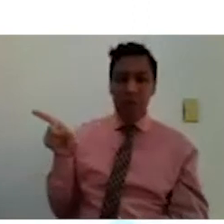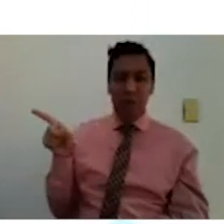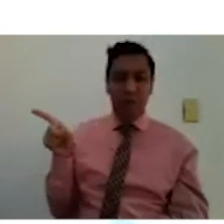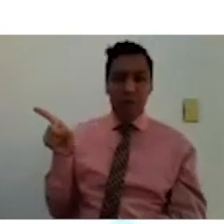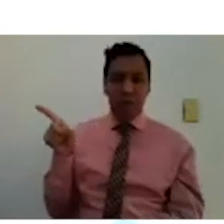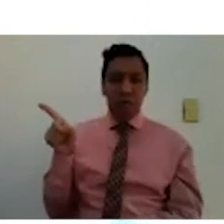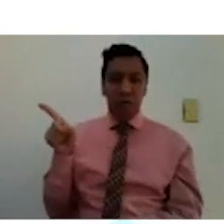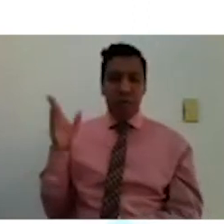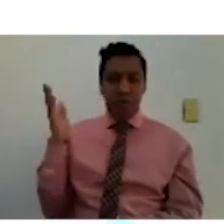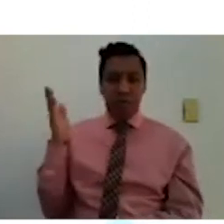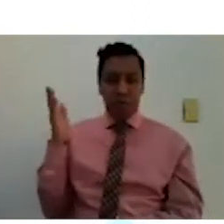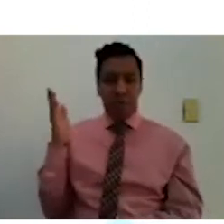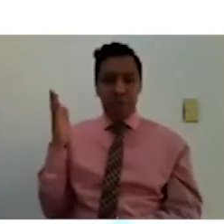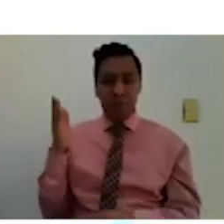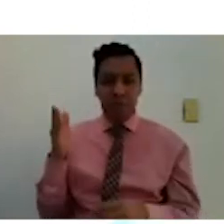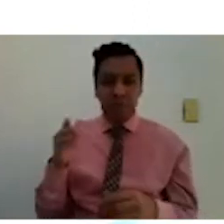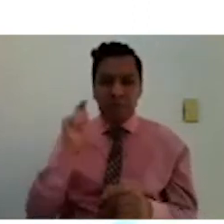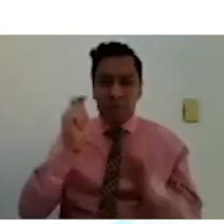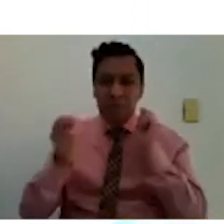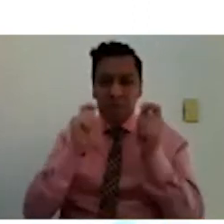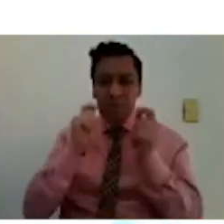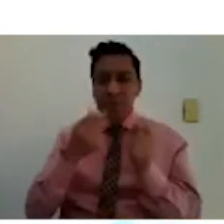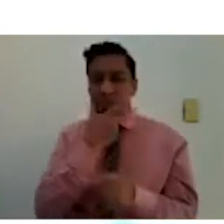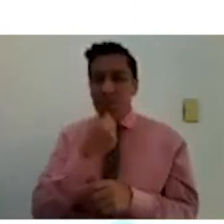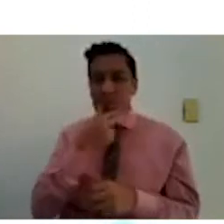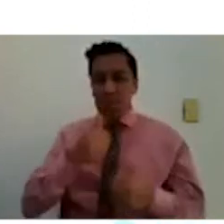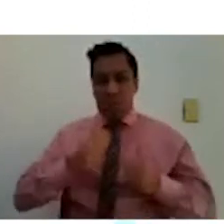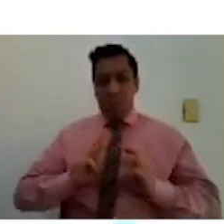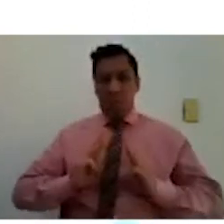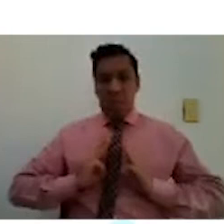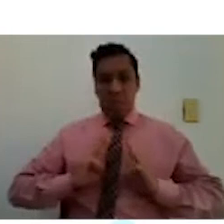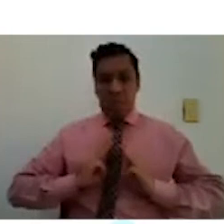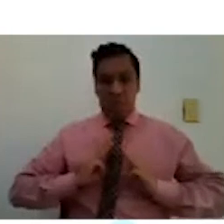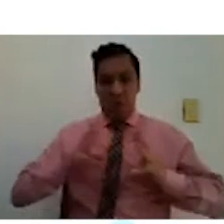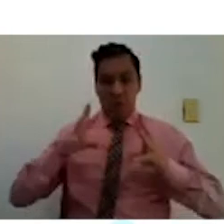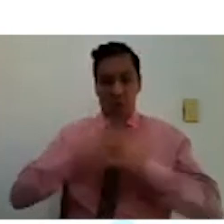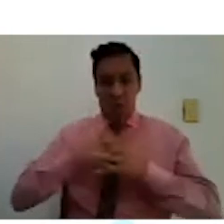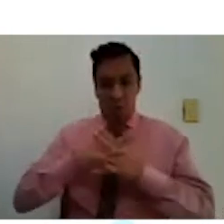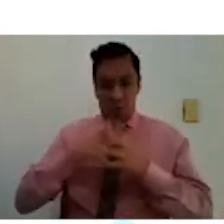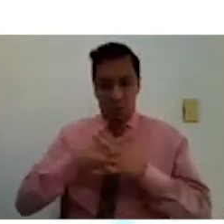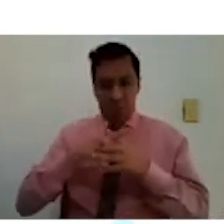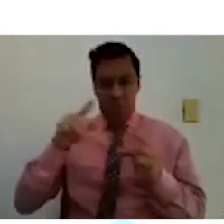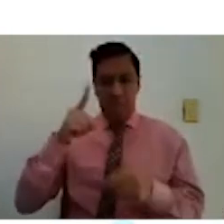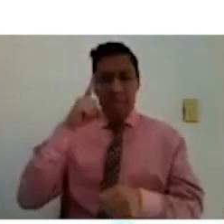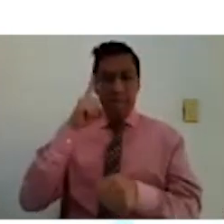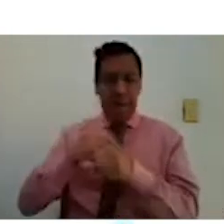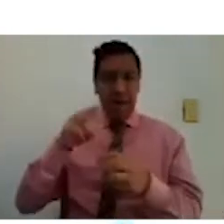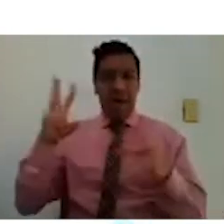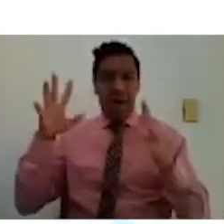que se recreaba el reencuentro del soldado sobreviviente de la Gran Guerra, la Primera Guerra Mundial,